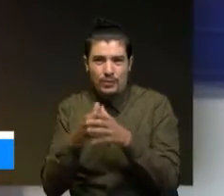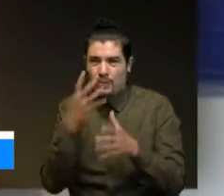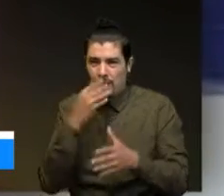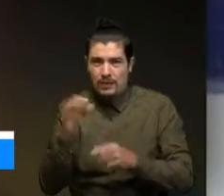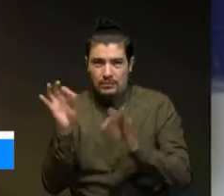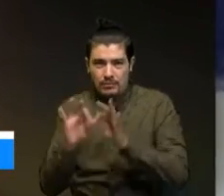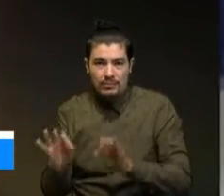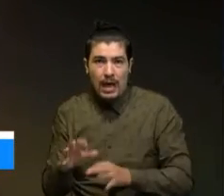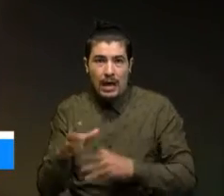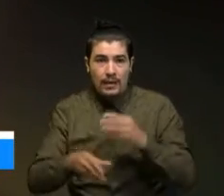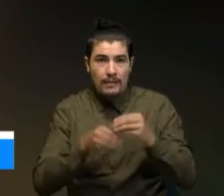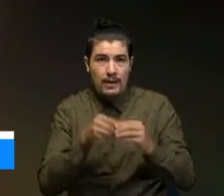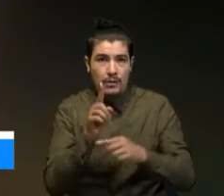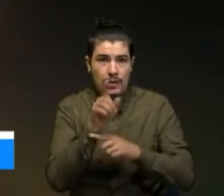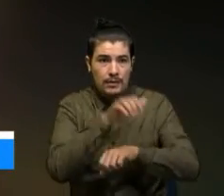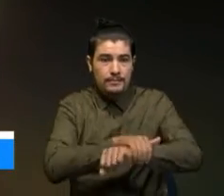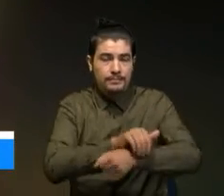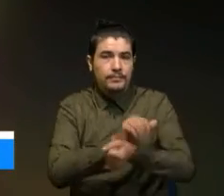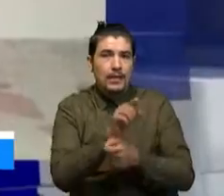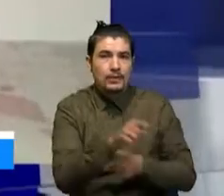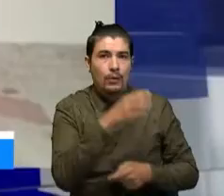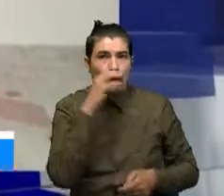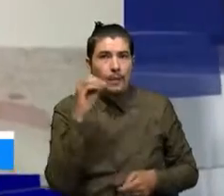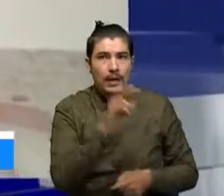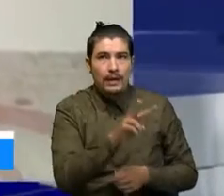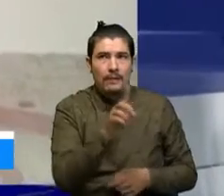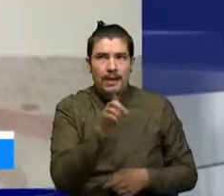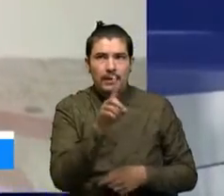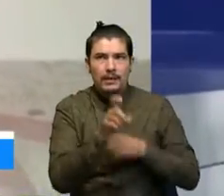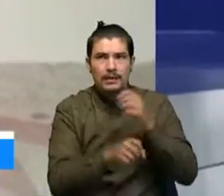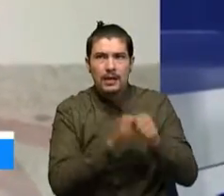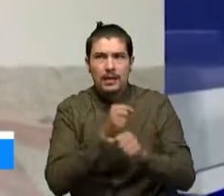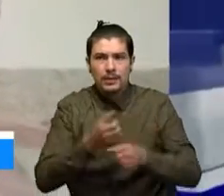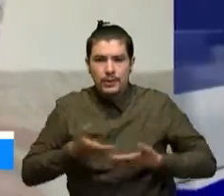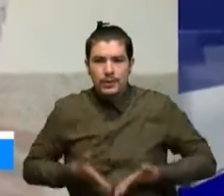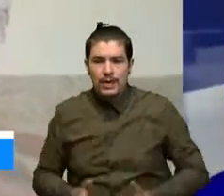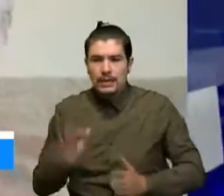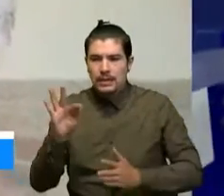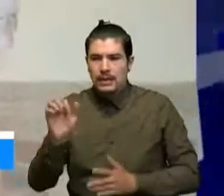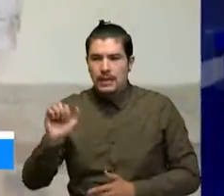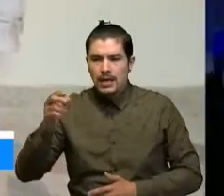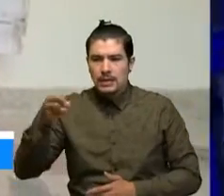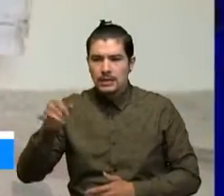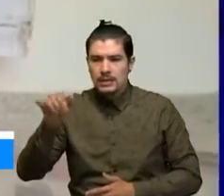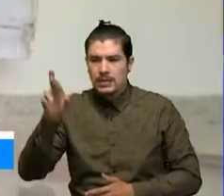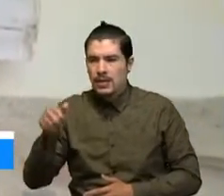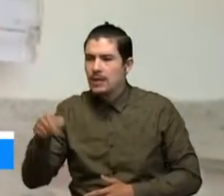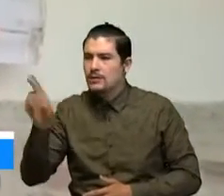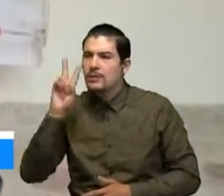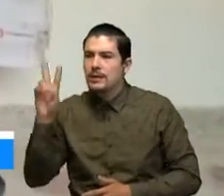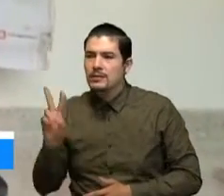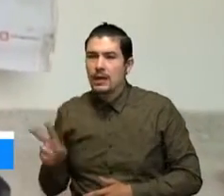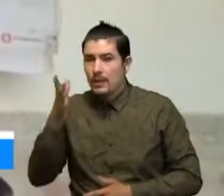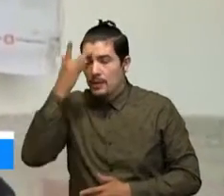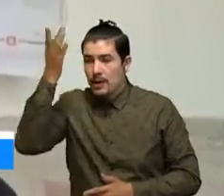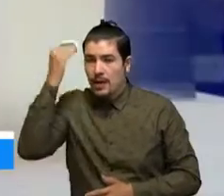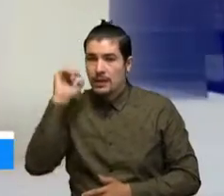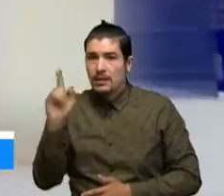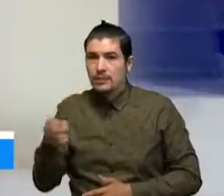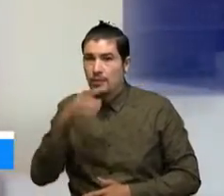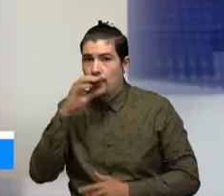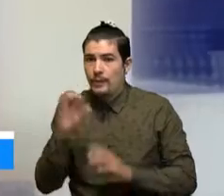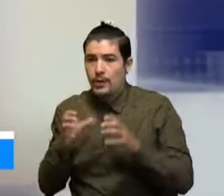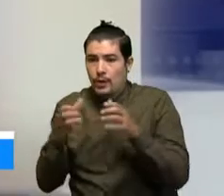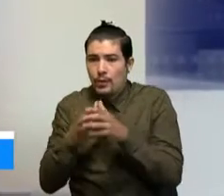lograron detener a un sujeto de 26 años nacido en táchira la grita a venezuela por el delito de concierto para delinquir